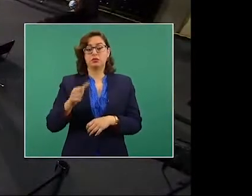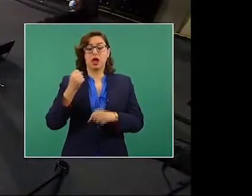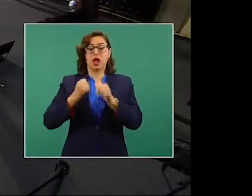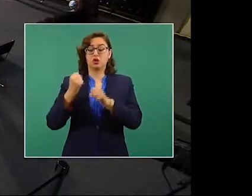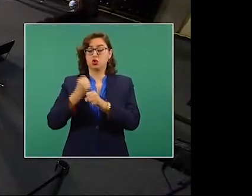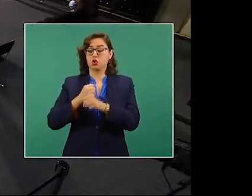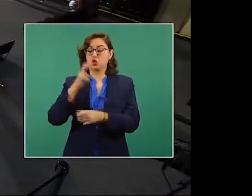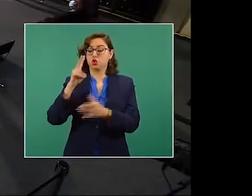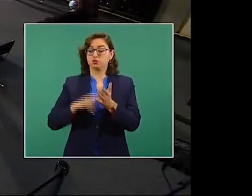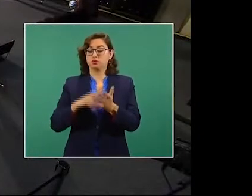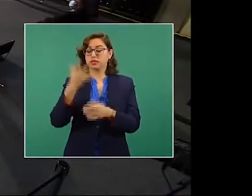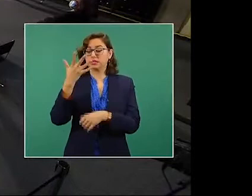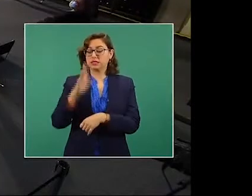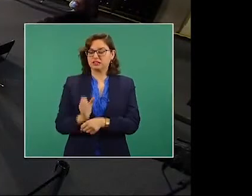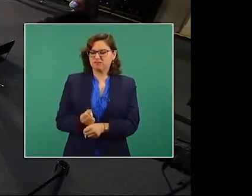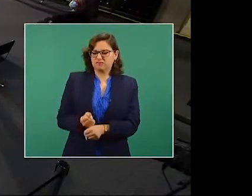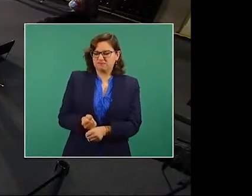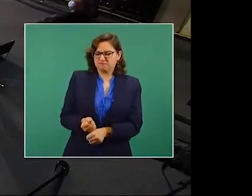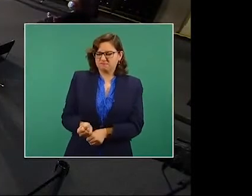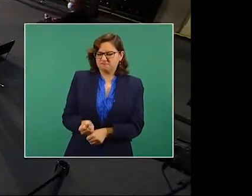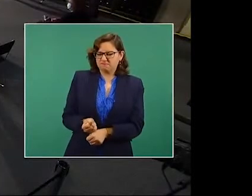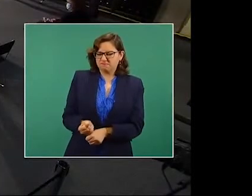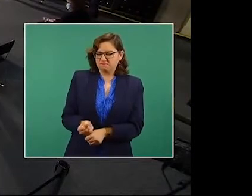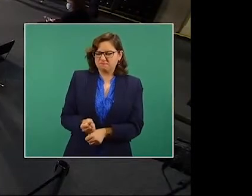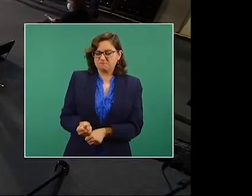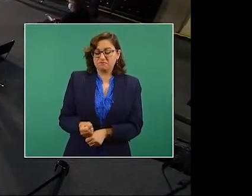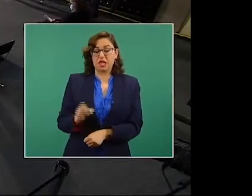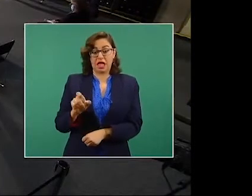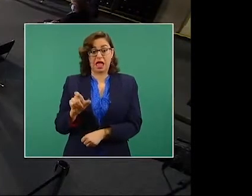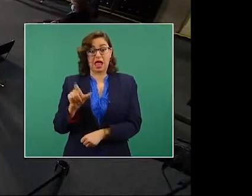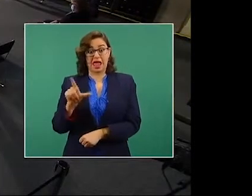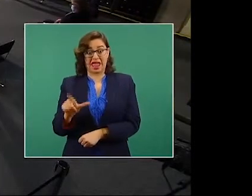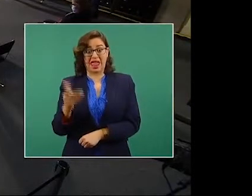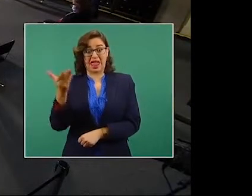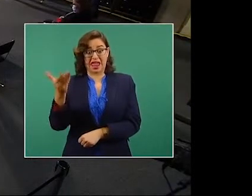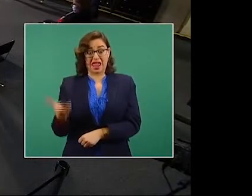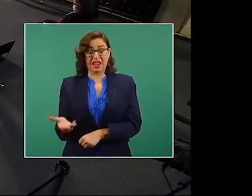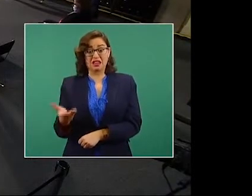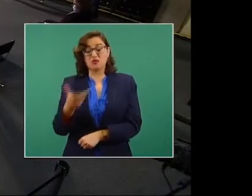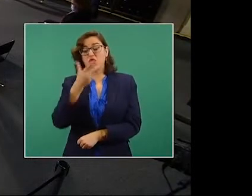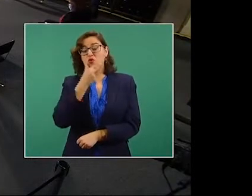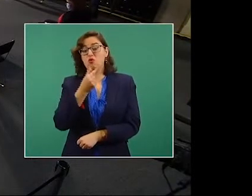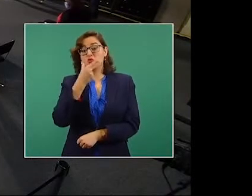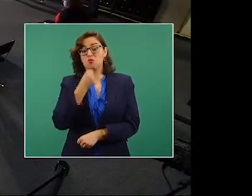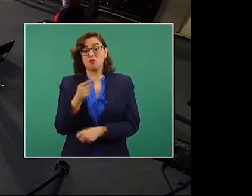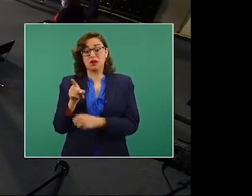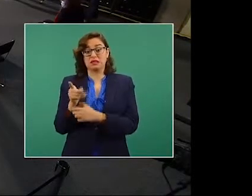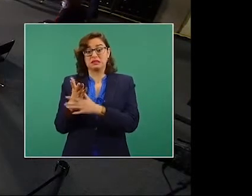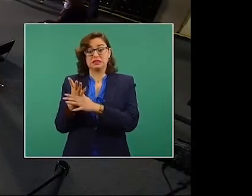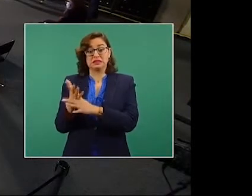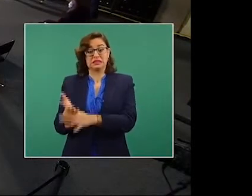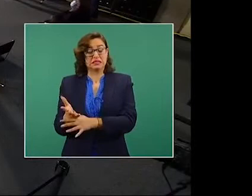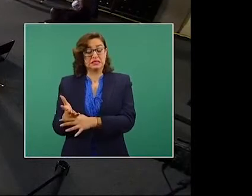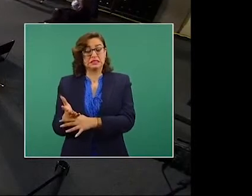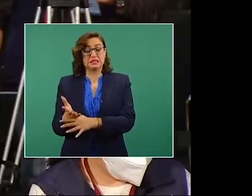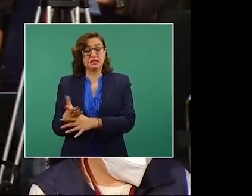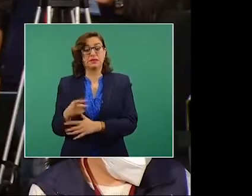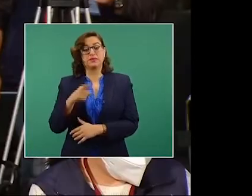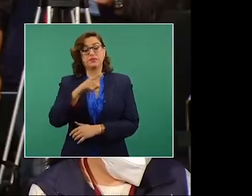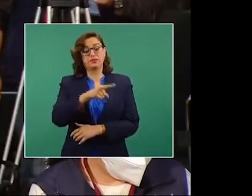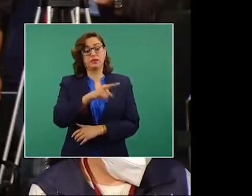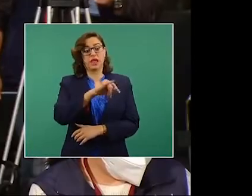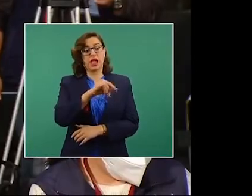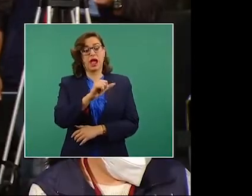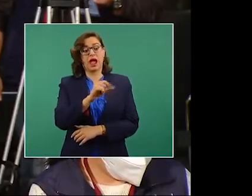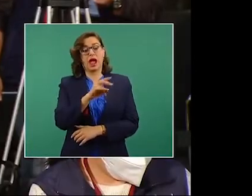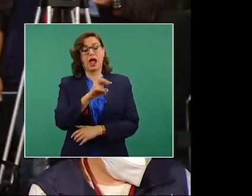2010. El capitán Vladimir Ilich Malagón dijo haber recibido presiones de Javier